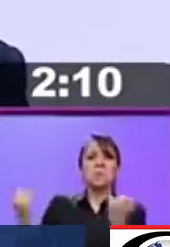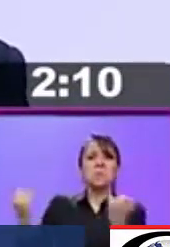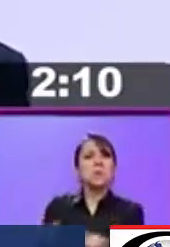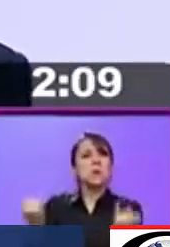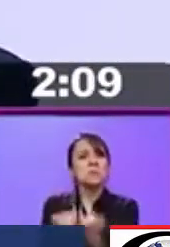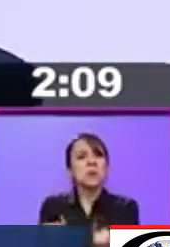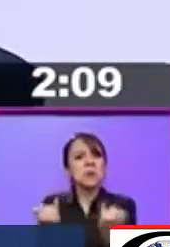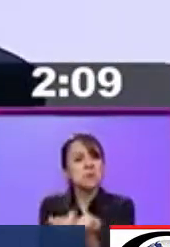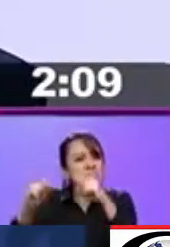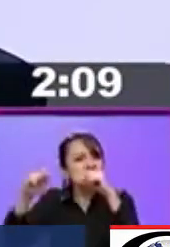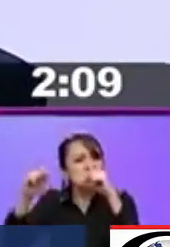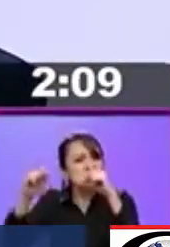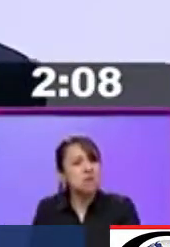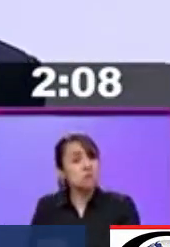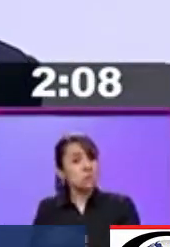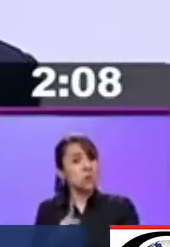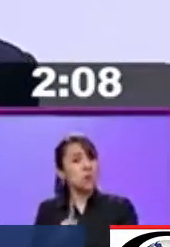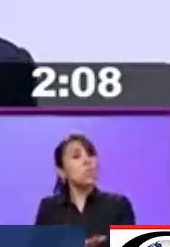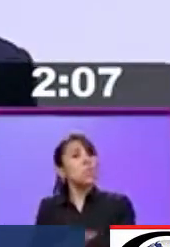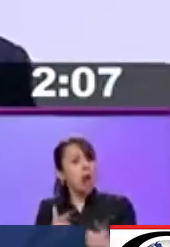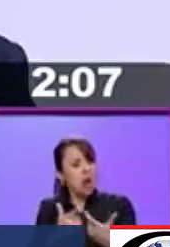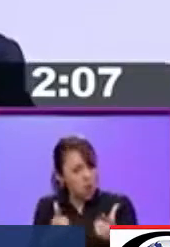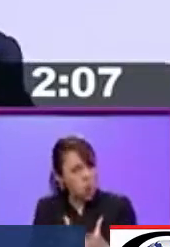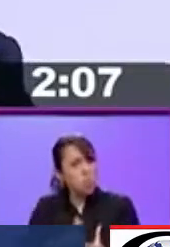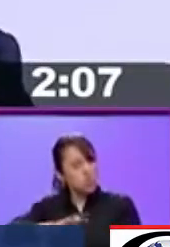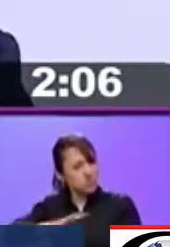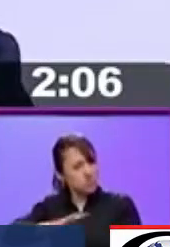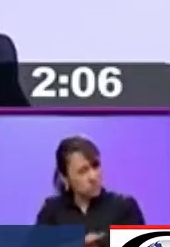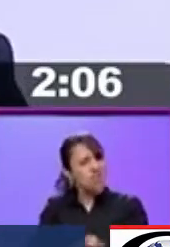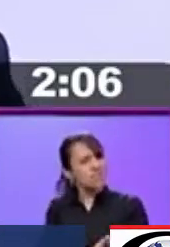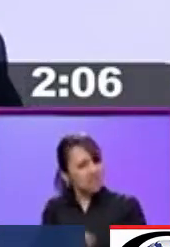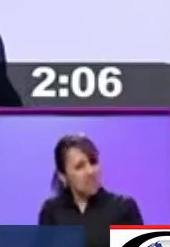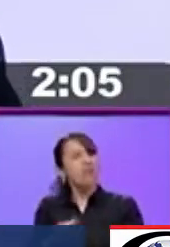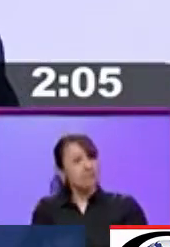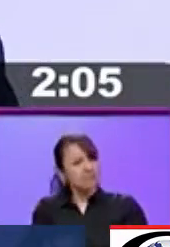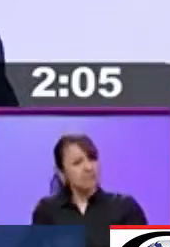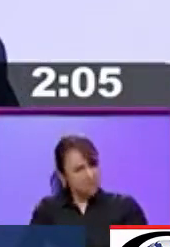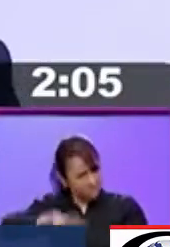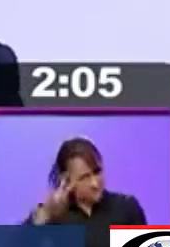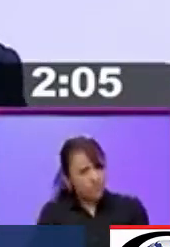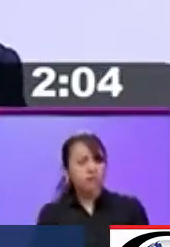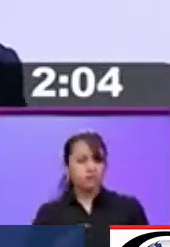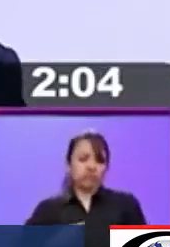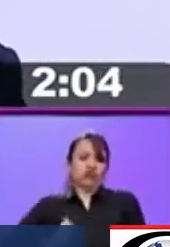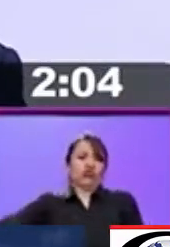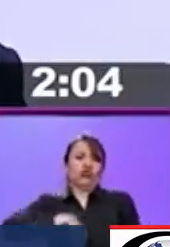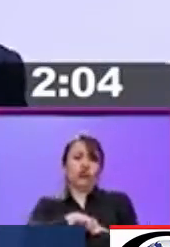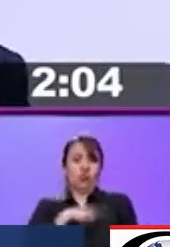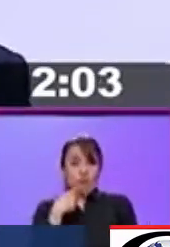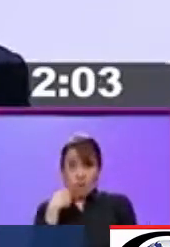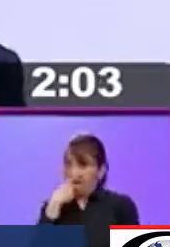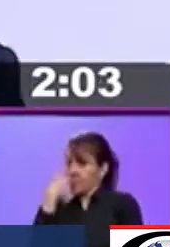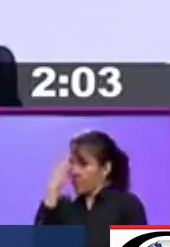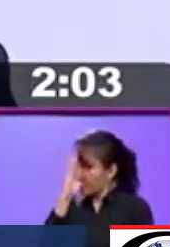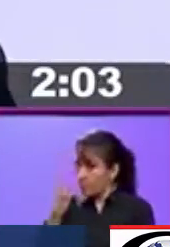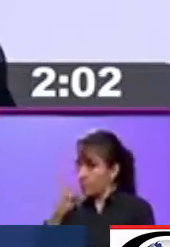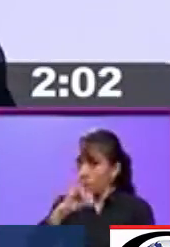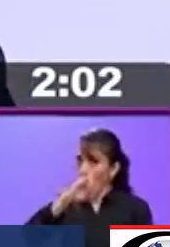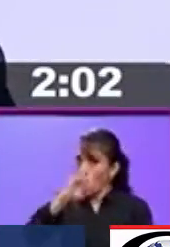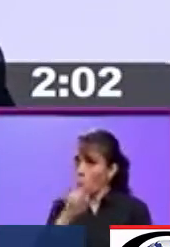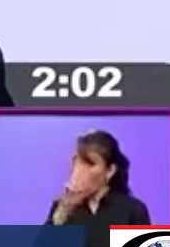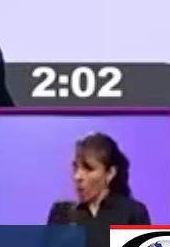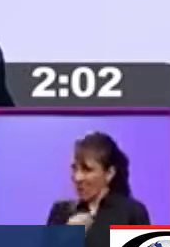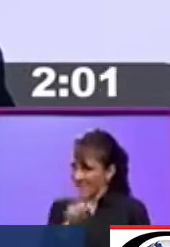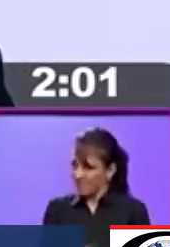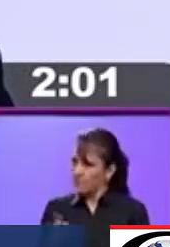presidencia, al igual que el PRD. Yo les pediría, con respeto a todos estos candidatos y partidos, que no estén pensando